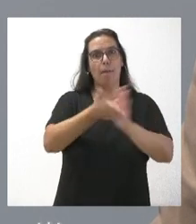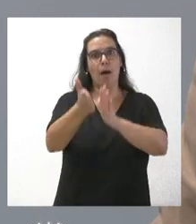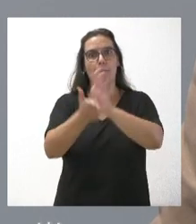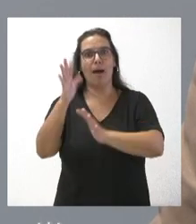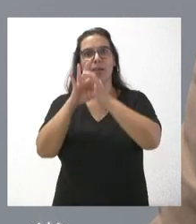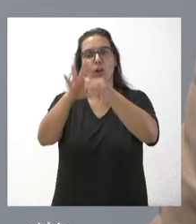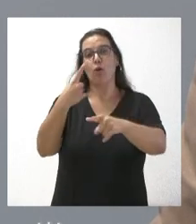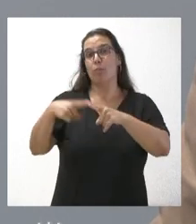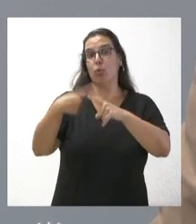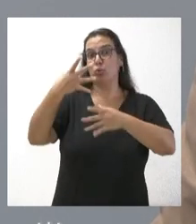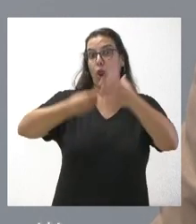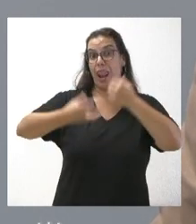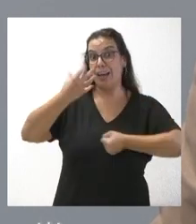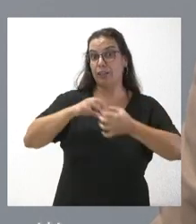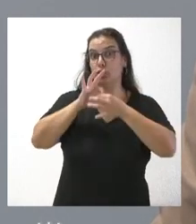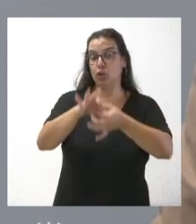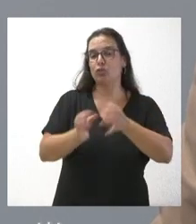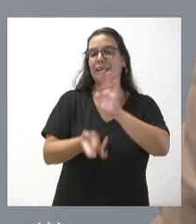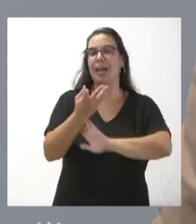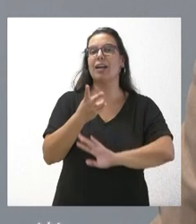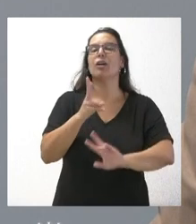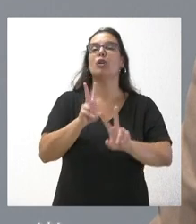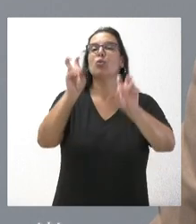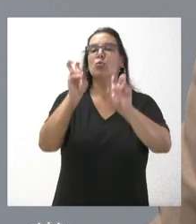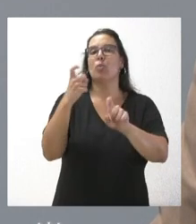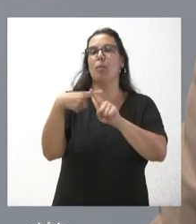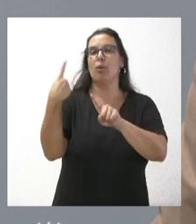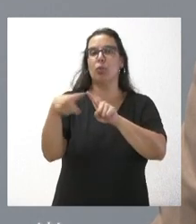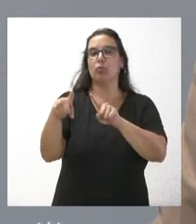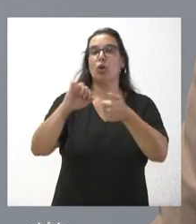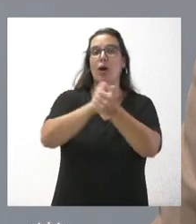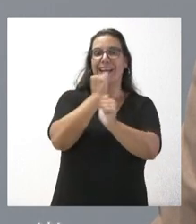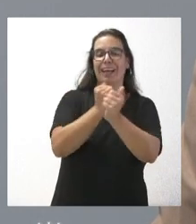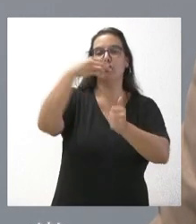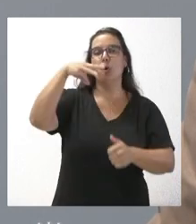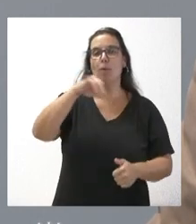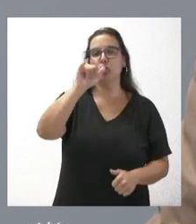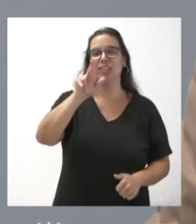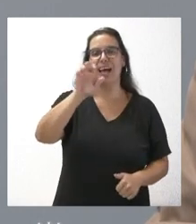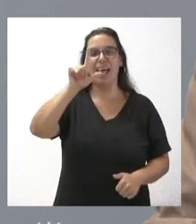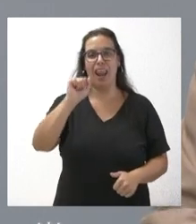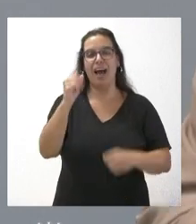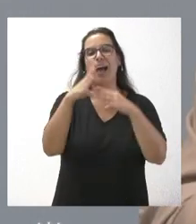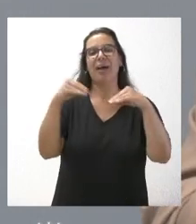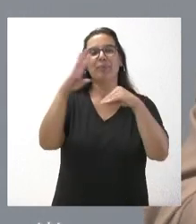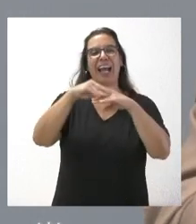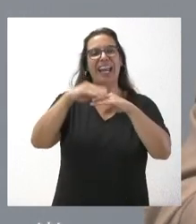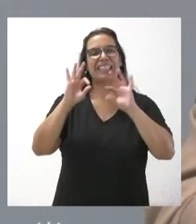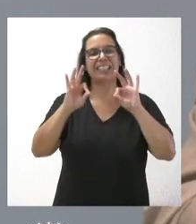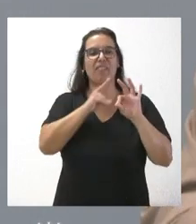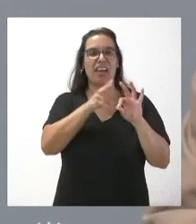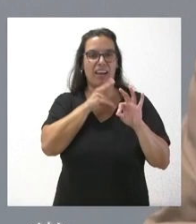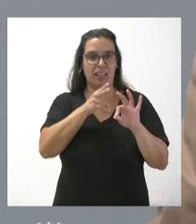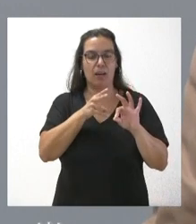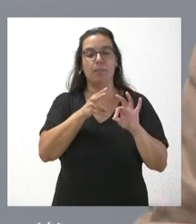por tanto, el desarrollo de un nuevo producto de queso de mozzarella de grasa vegetal, la mejora de sus propiedades